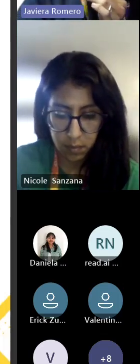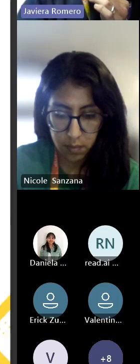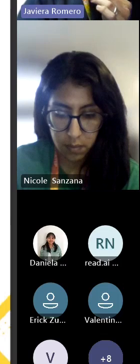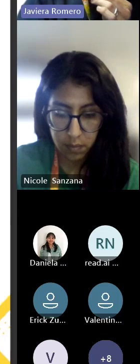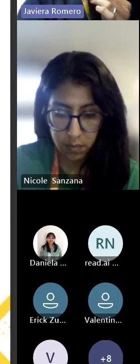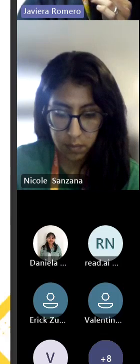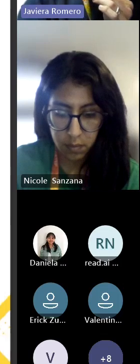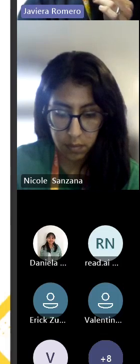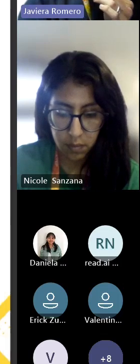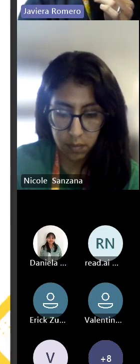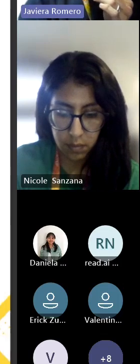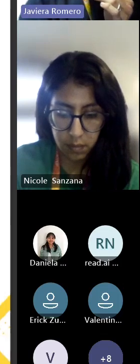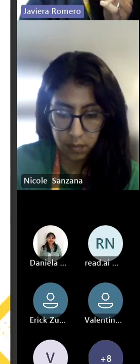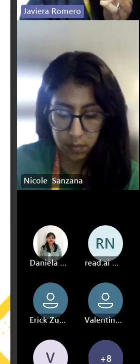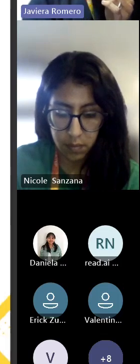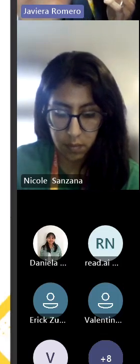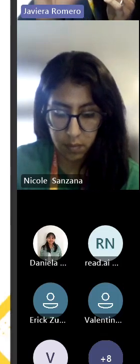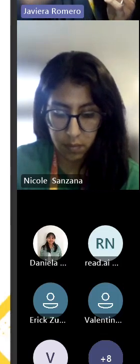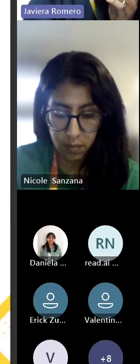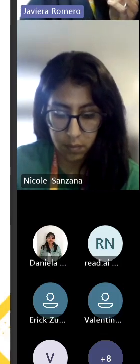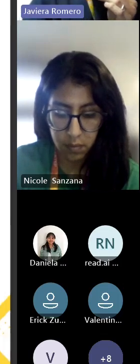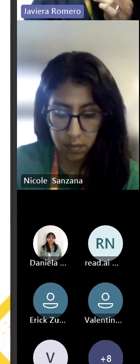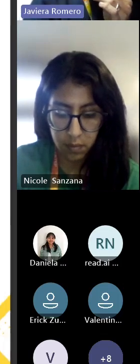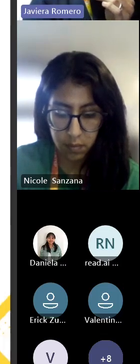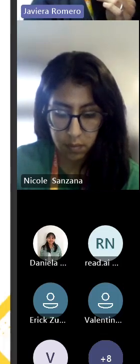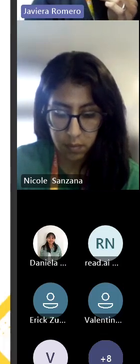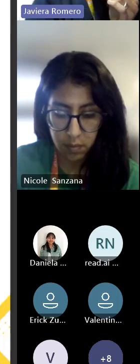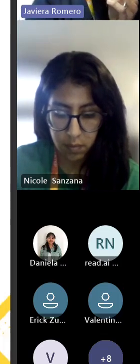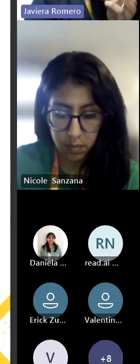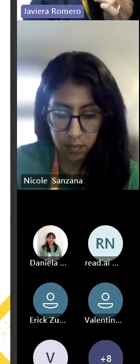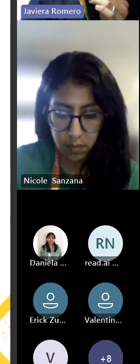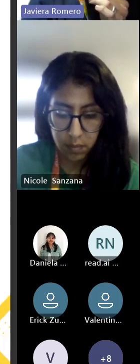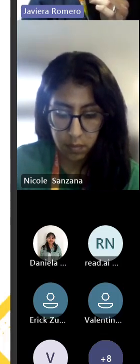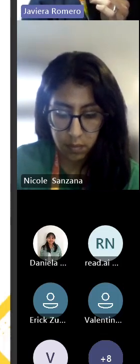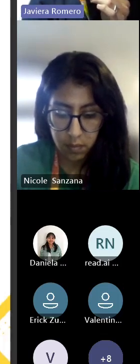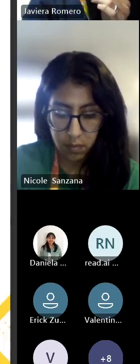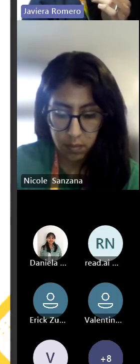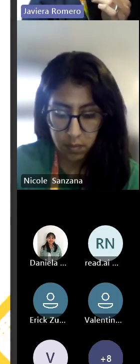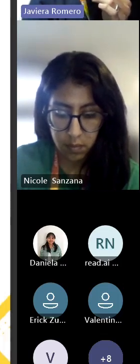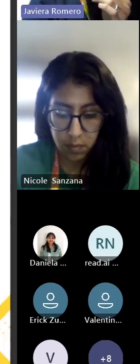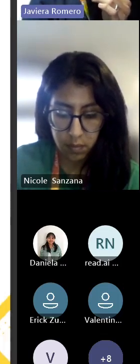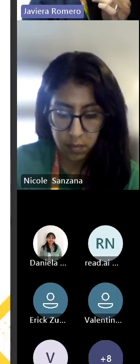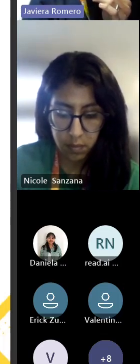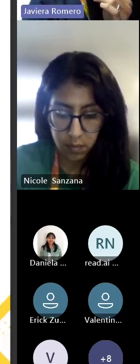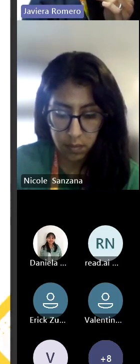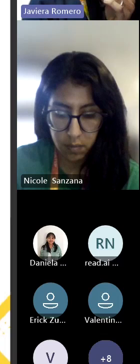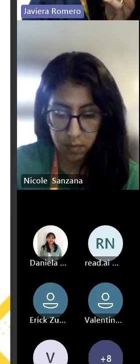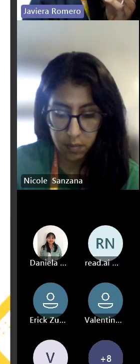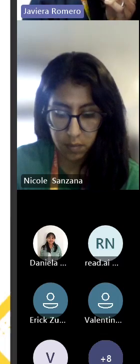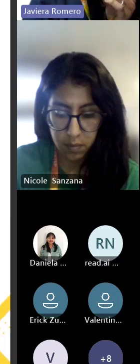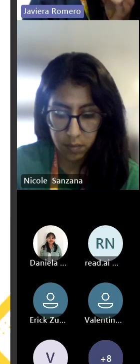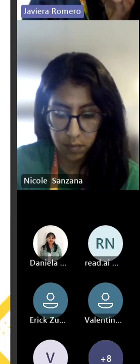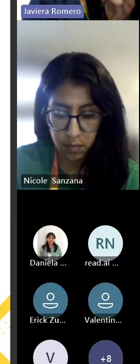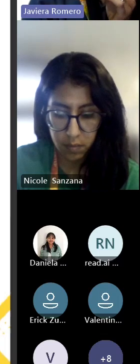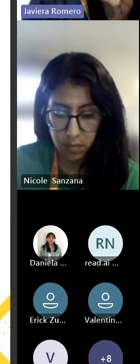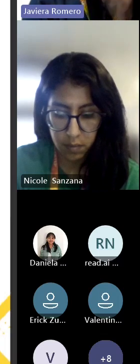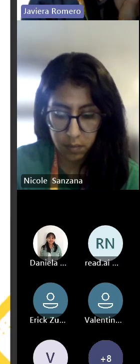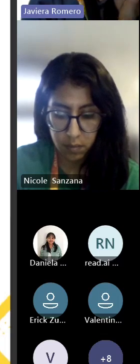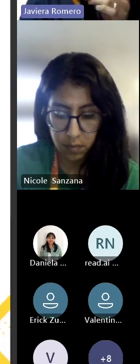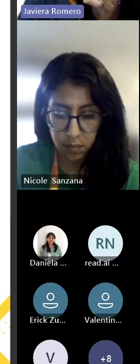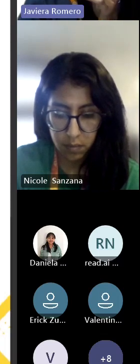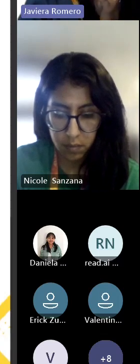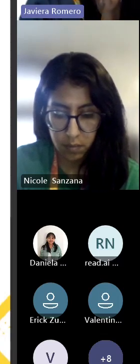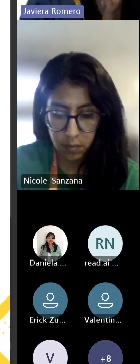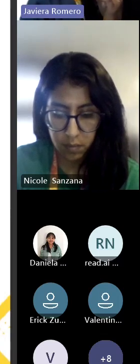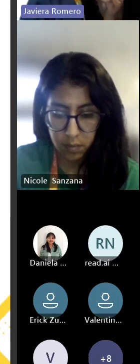la coordinación con la red de salud. Entonces vamos a ir viendo cada uno de estos elementos antes de ir concluyendo la presentación